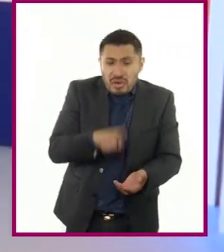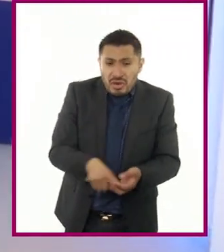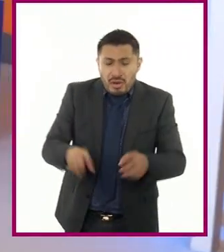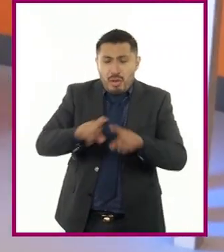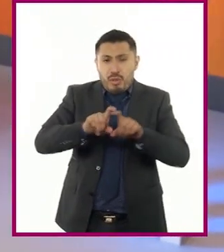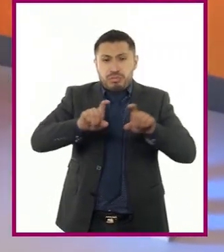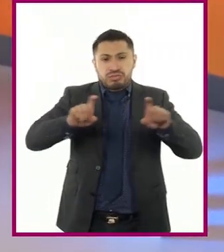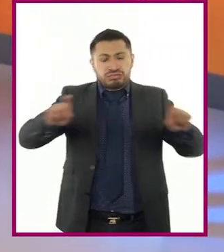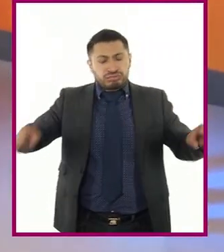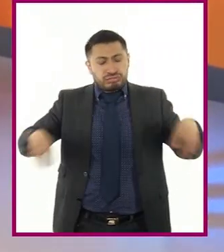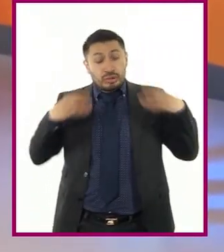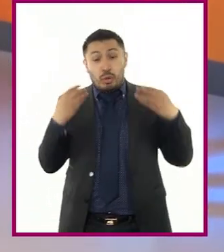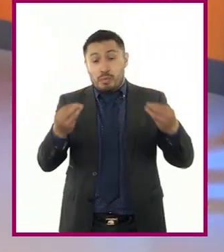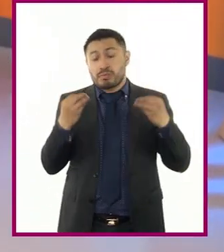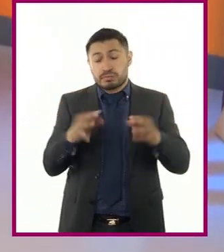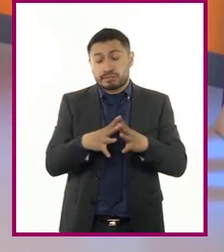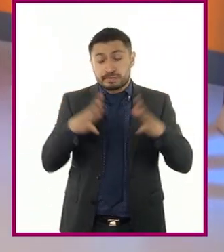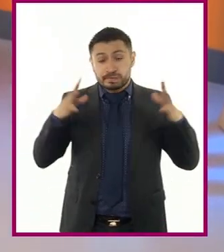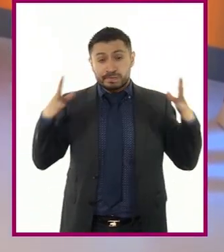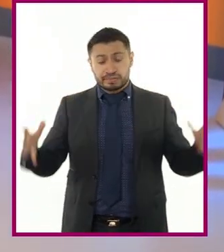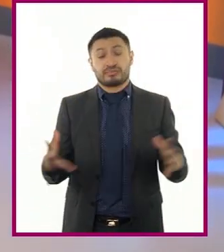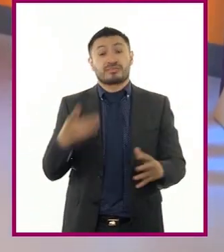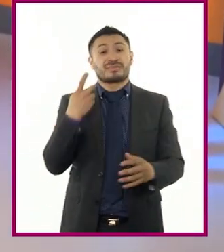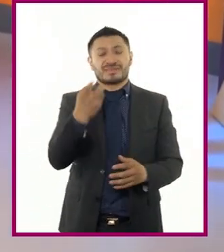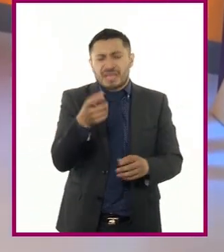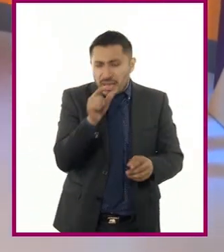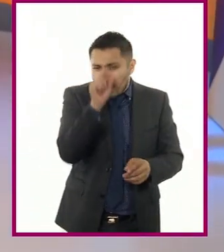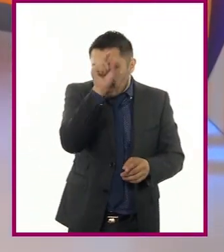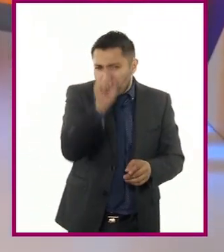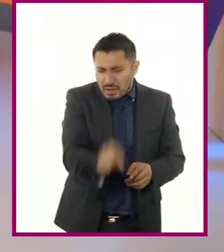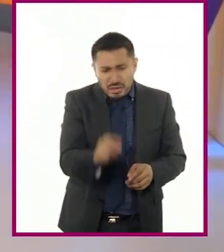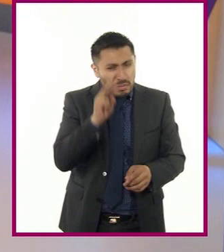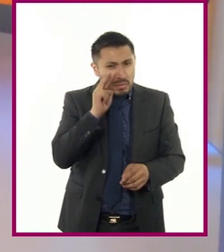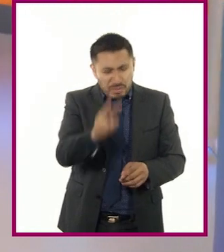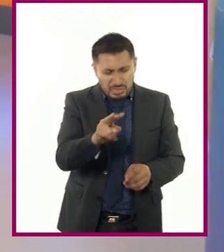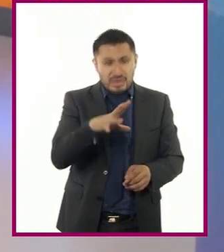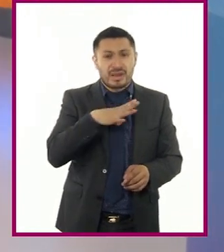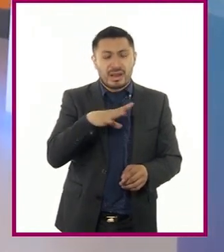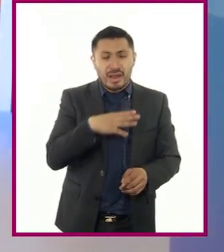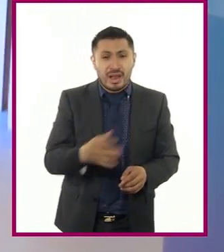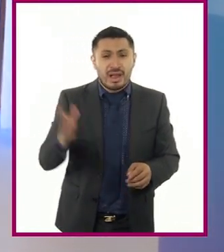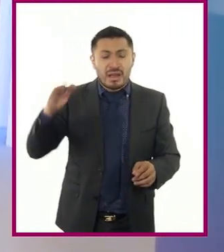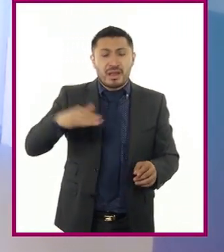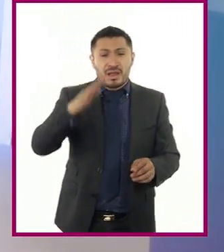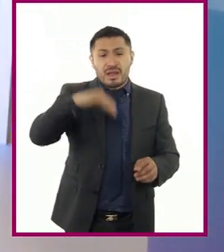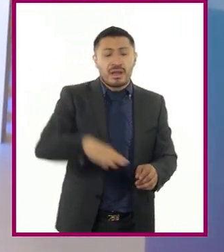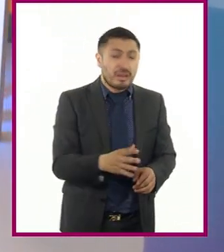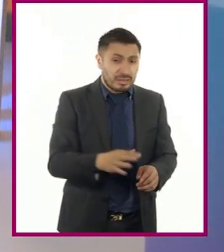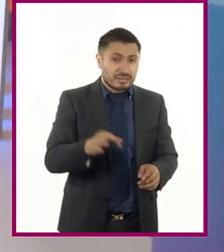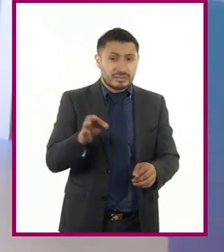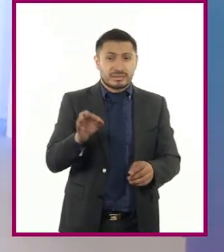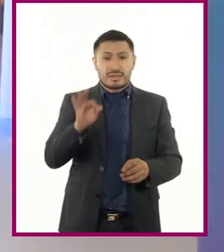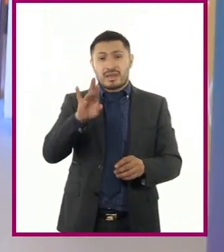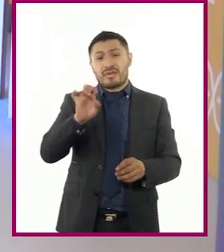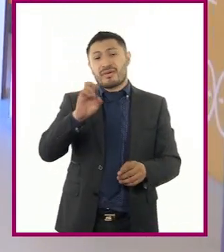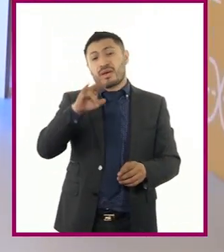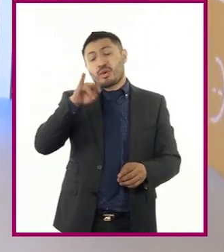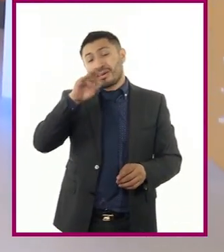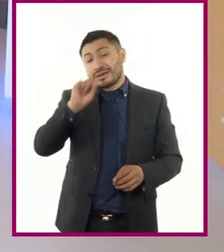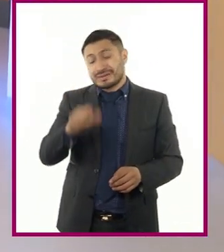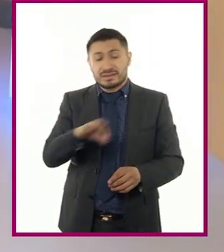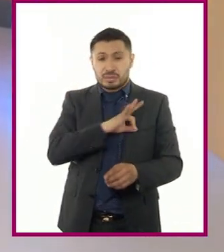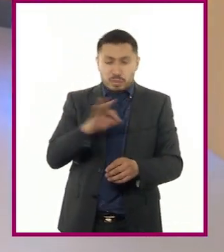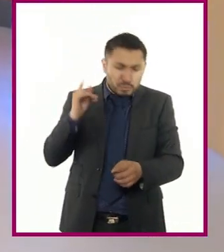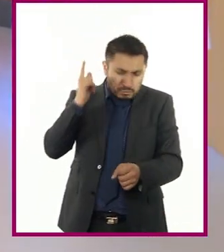espectro electromagnético, y en esa pequeña parte se encuentran las longitudes de onda y frecuencias que pueden definir con